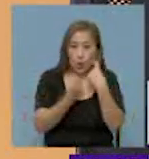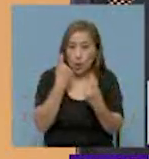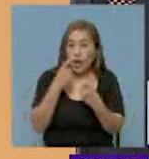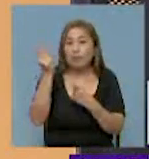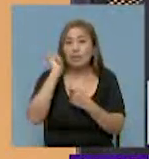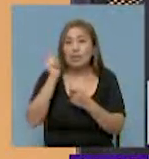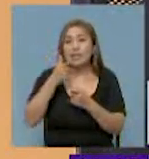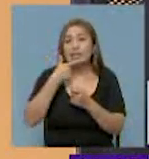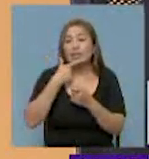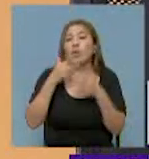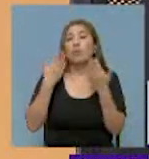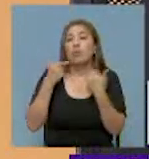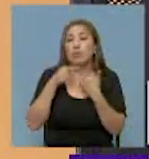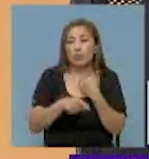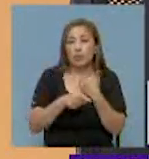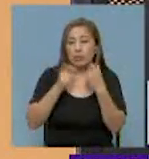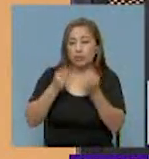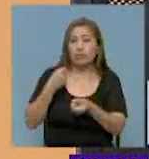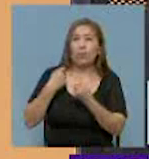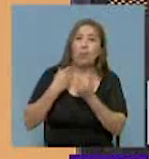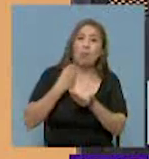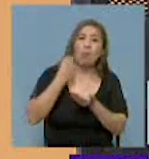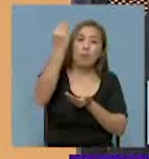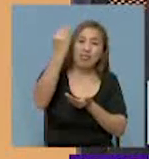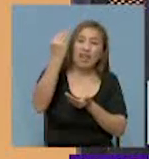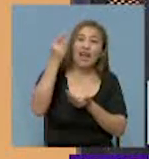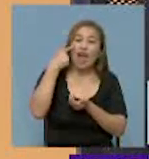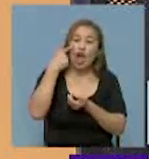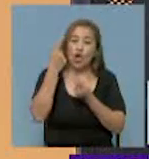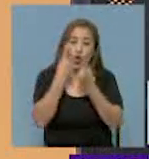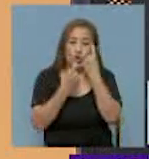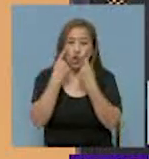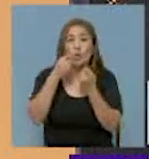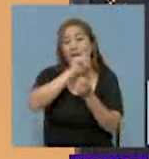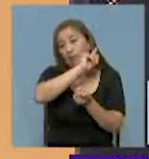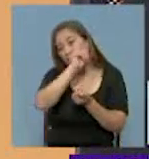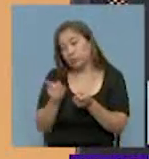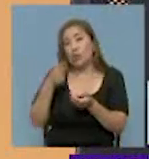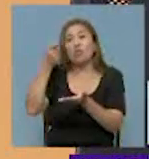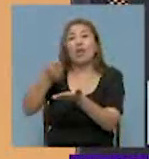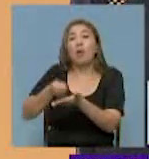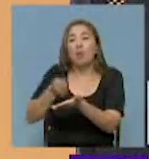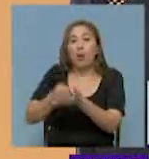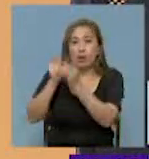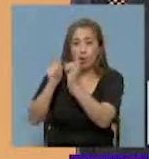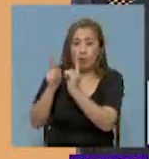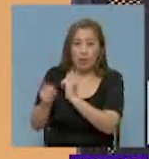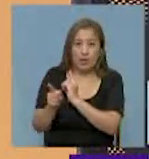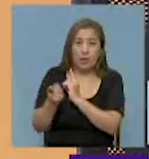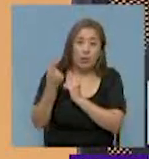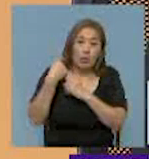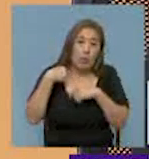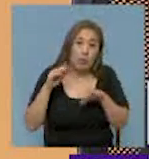podremos mandarla también a que sea la liquidación este pero bueno